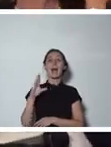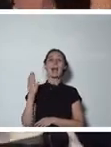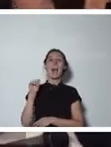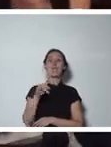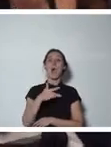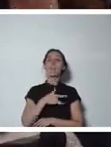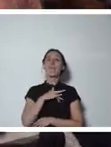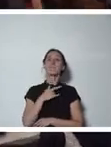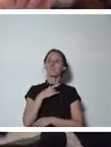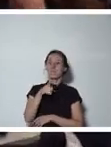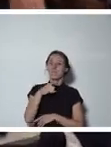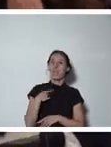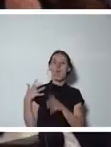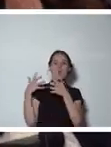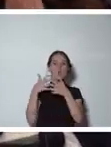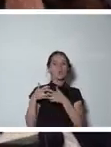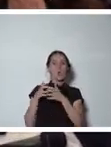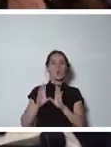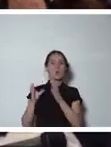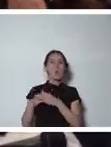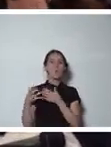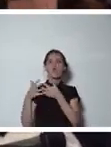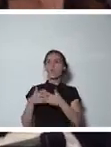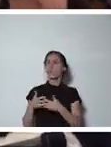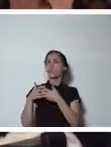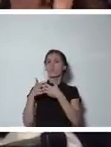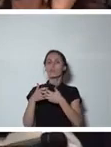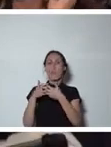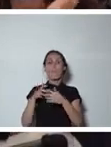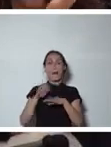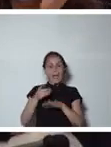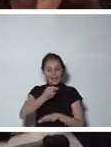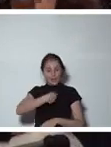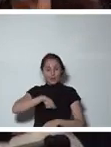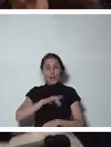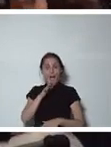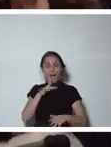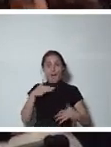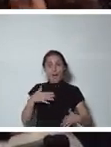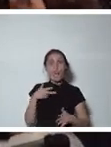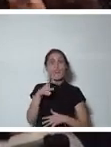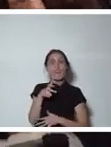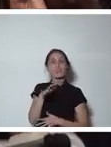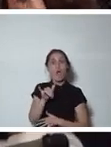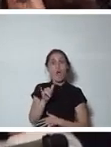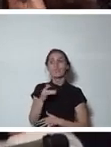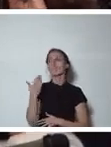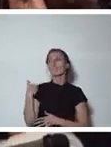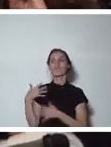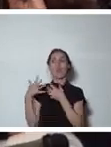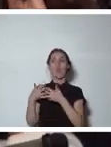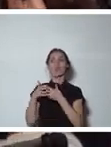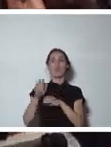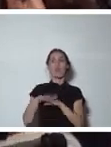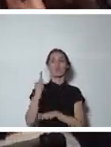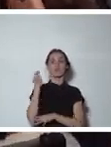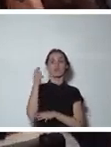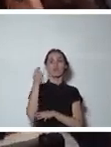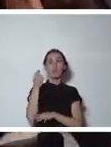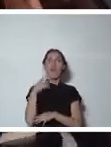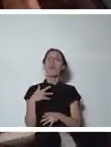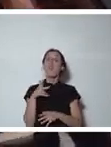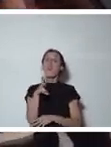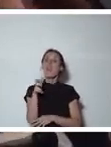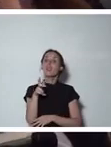nosotras literalmente podamos estar donde estamos no pero al mismo tiempo lo que decía la conquista de derechos debe ser una